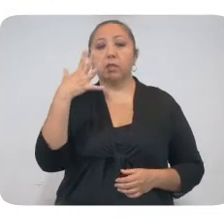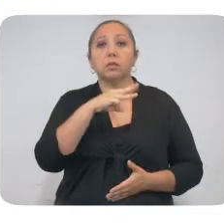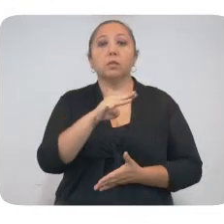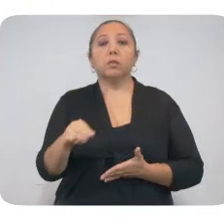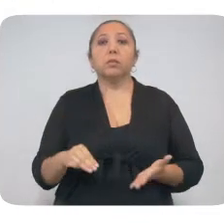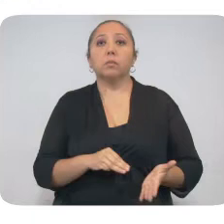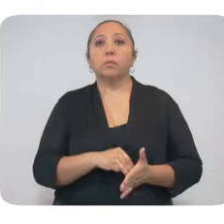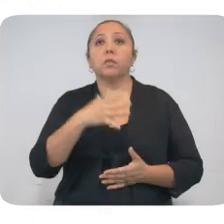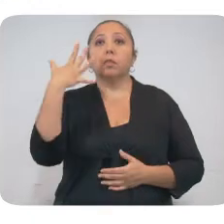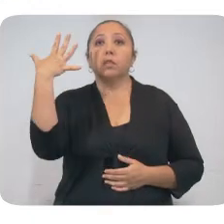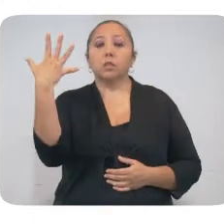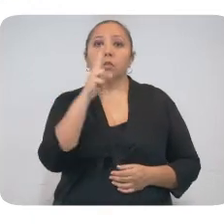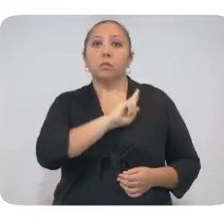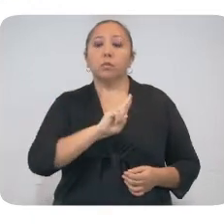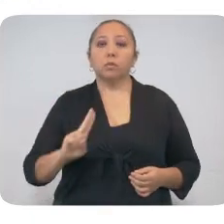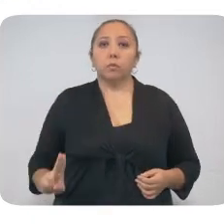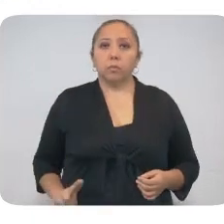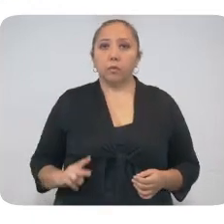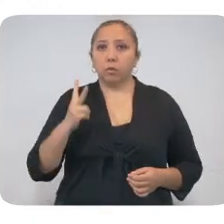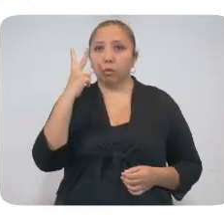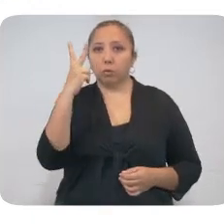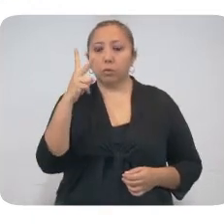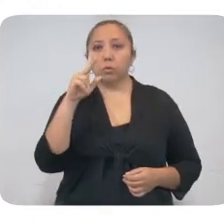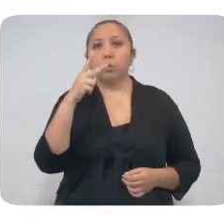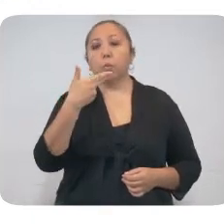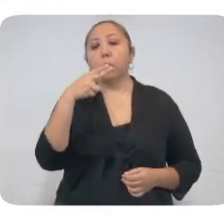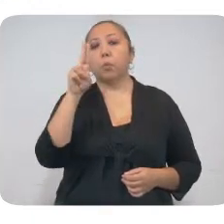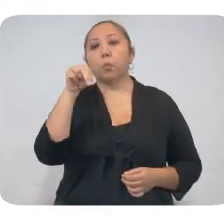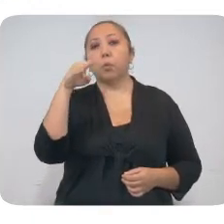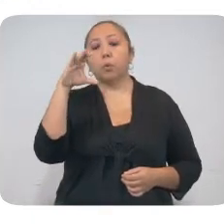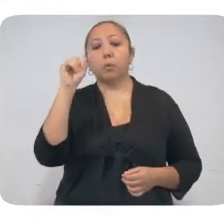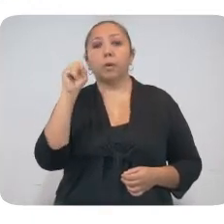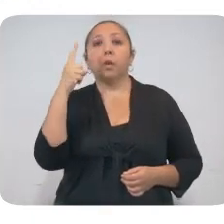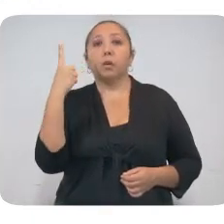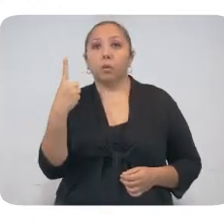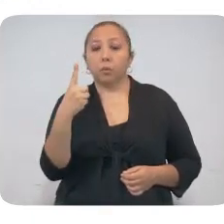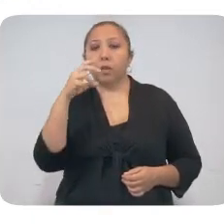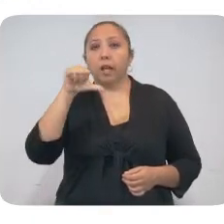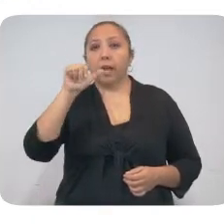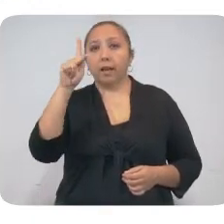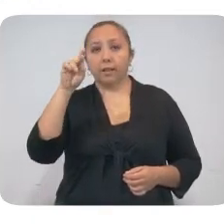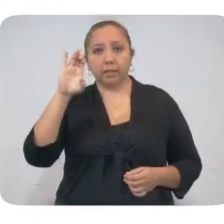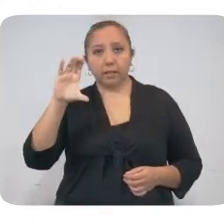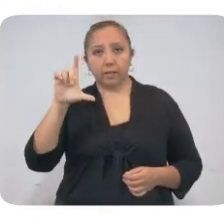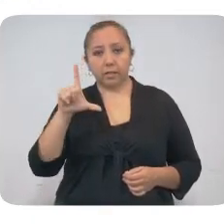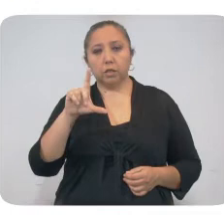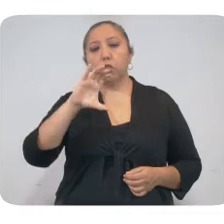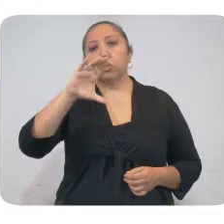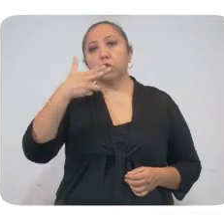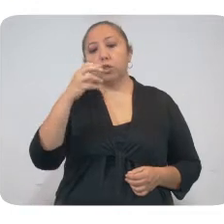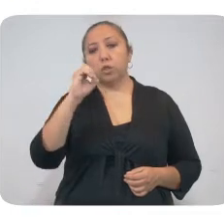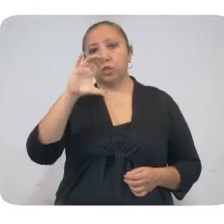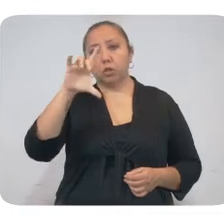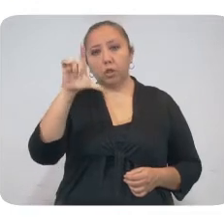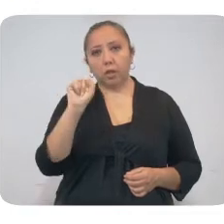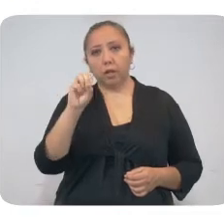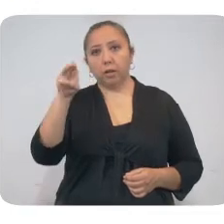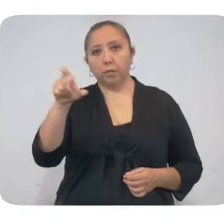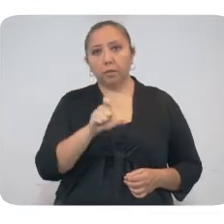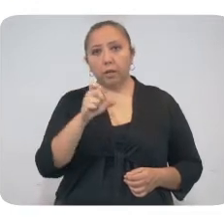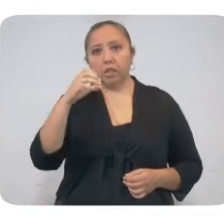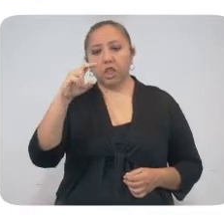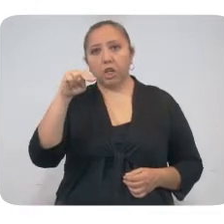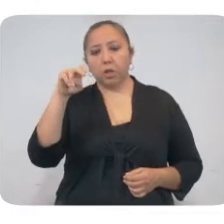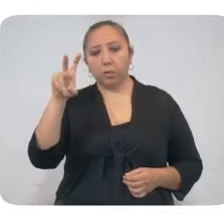Mérida, 5 en Humán, 2 en Junucmá y 1 en Aquil, Chocholá, Chumayel, Maxcanú,